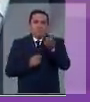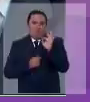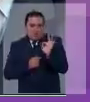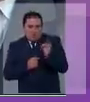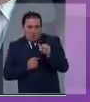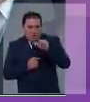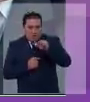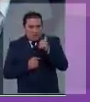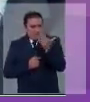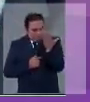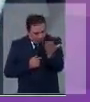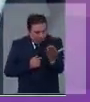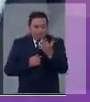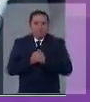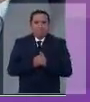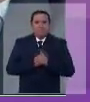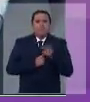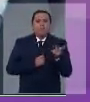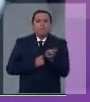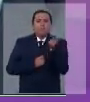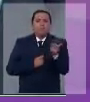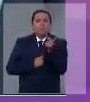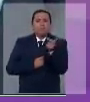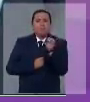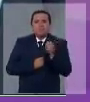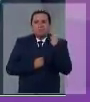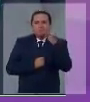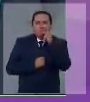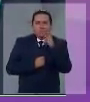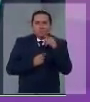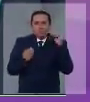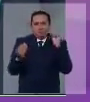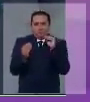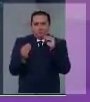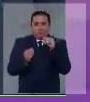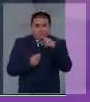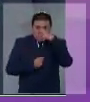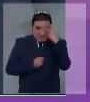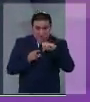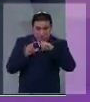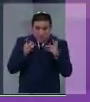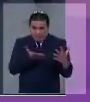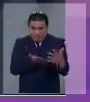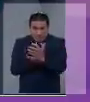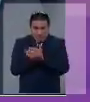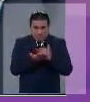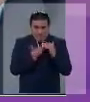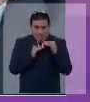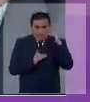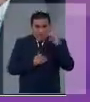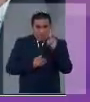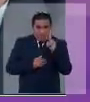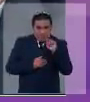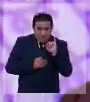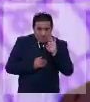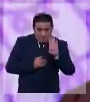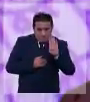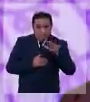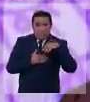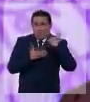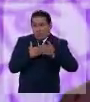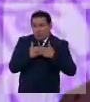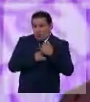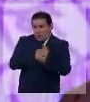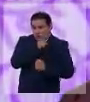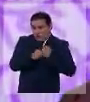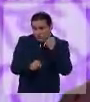habla de incrementar la inversión pública hasta el 5% del PIB para el año 2021. En su plataforma propone el